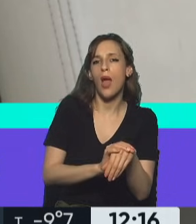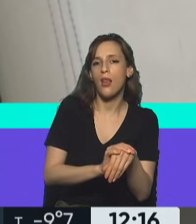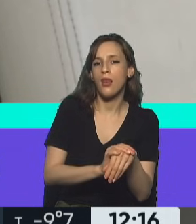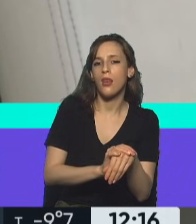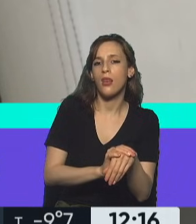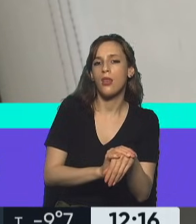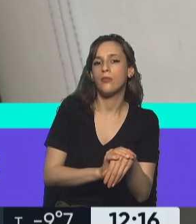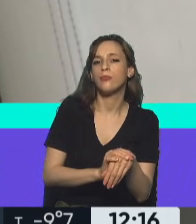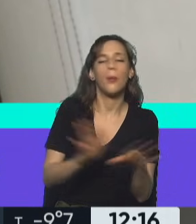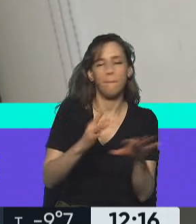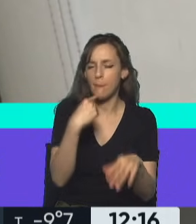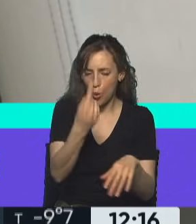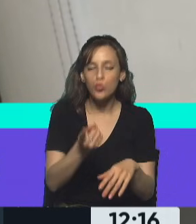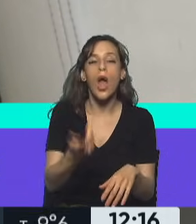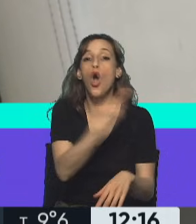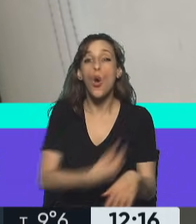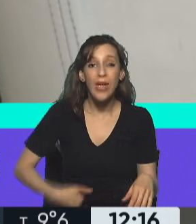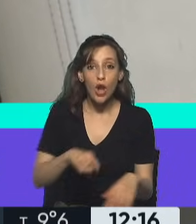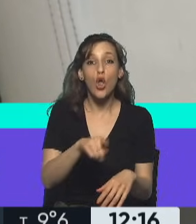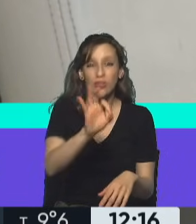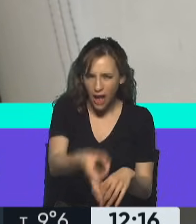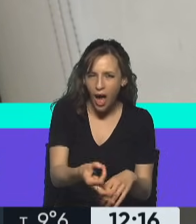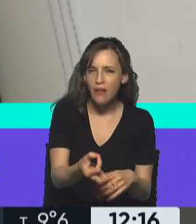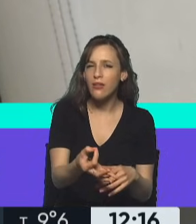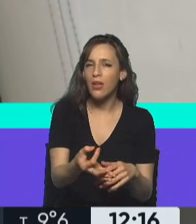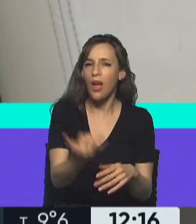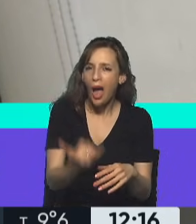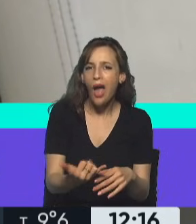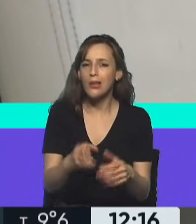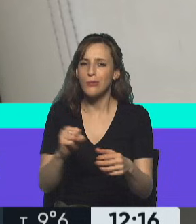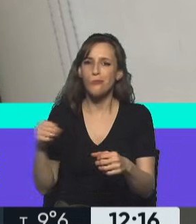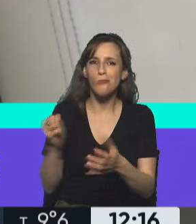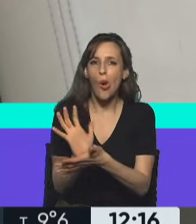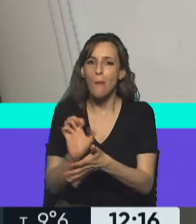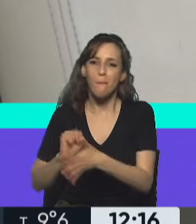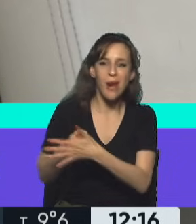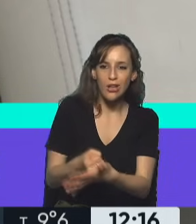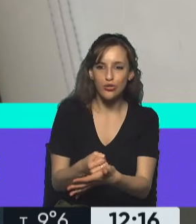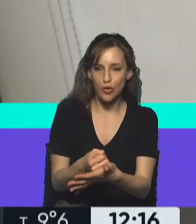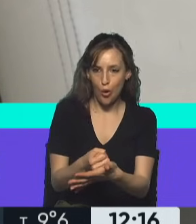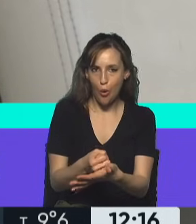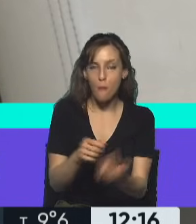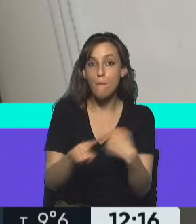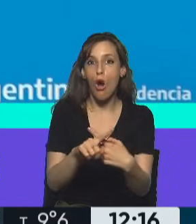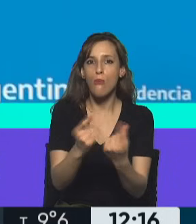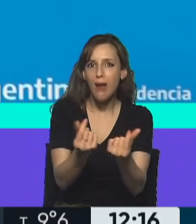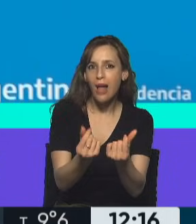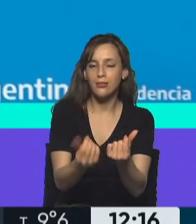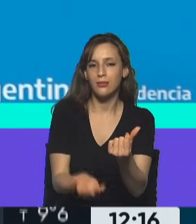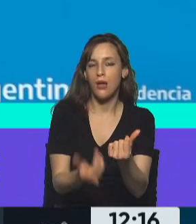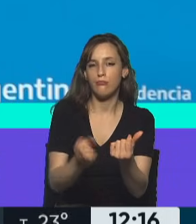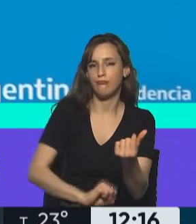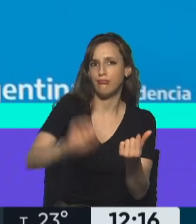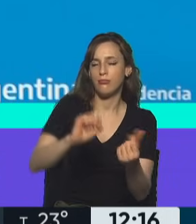vista del gobierno, algún tipo de accionar político detrás de estas dos presiones sobre dos valores. Muchas gracias. Muchas